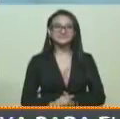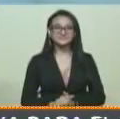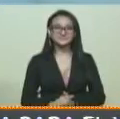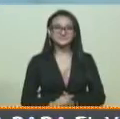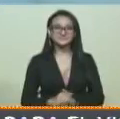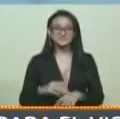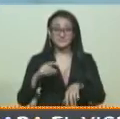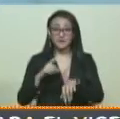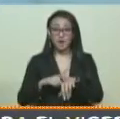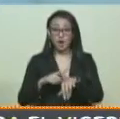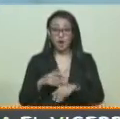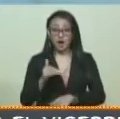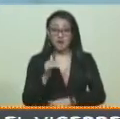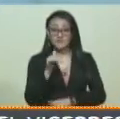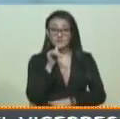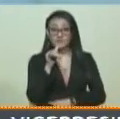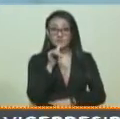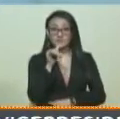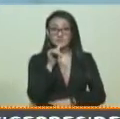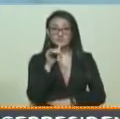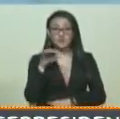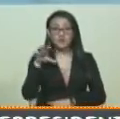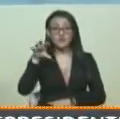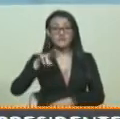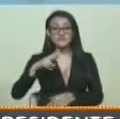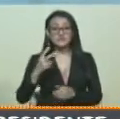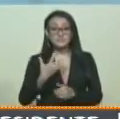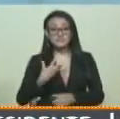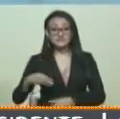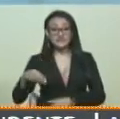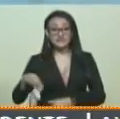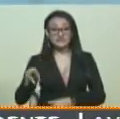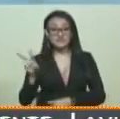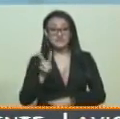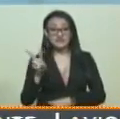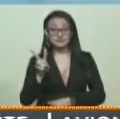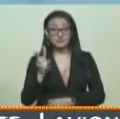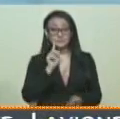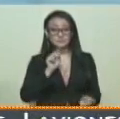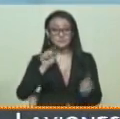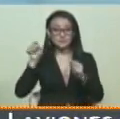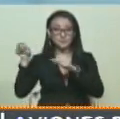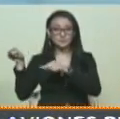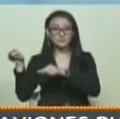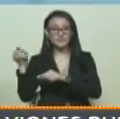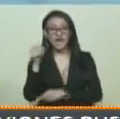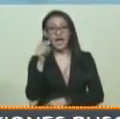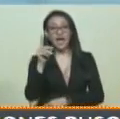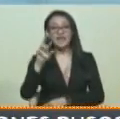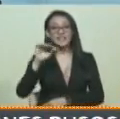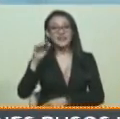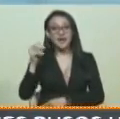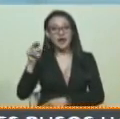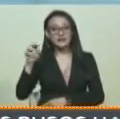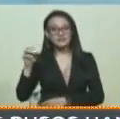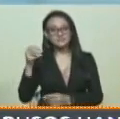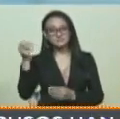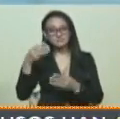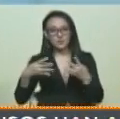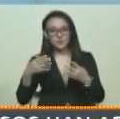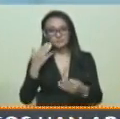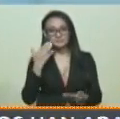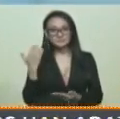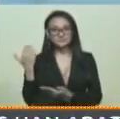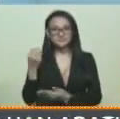A esta hora se genera información desde la sede de la Vicepresidencia Ejecutiva de la República. Vamos de inmediato con nuestra compañera Adriana Roca para conocer todos los detalles.